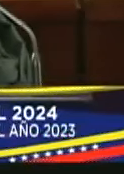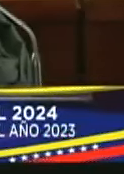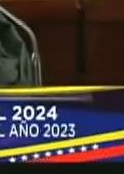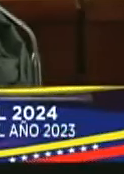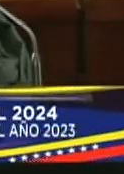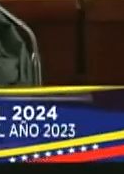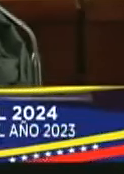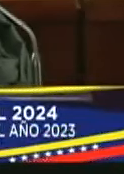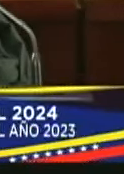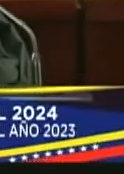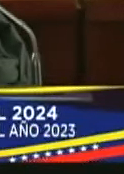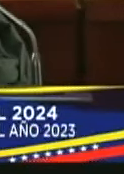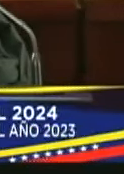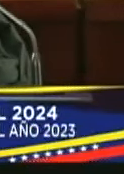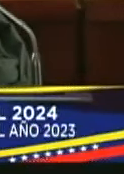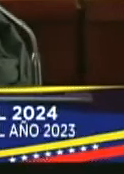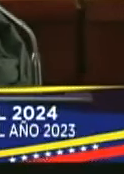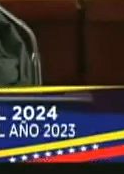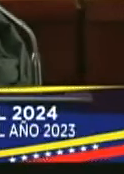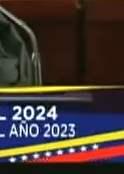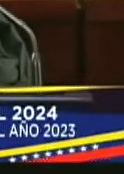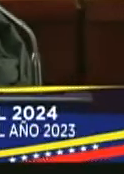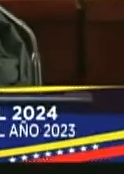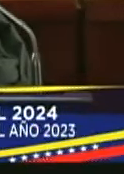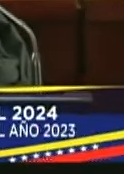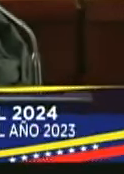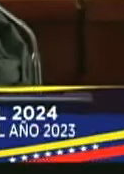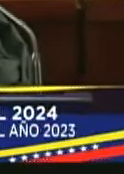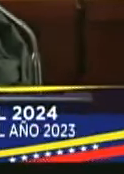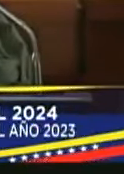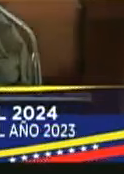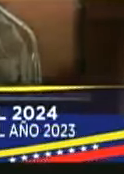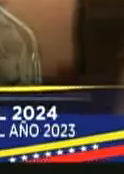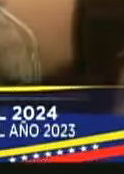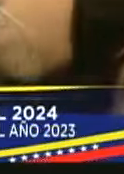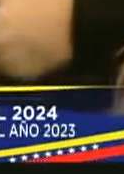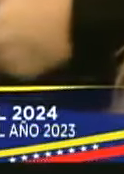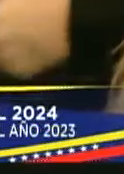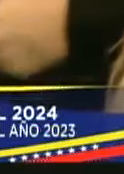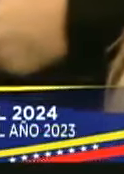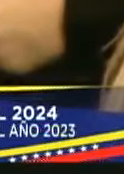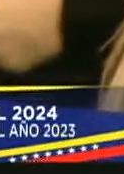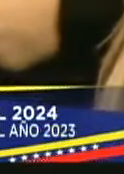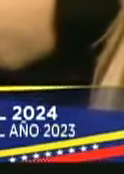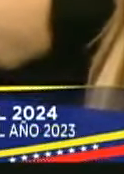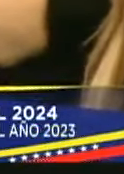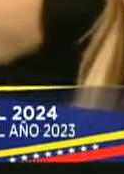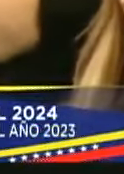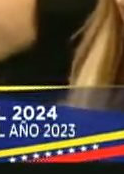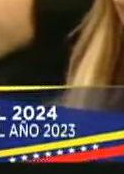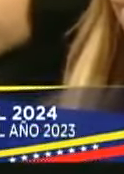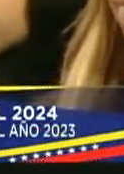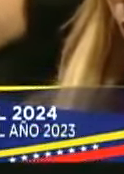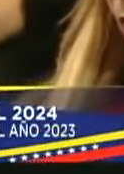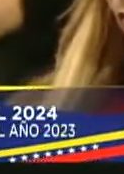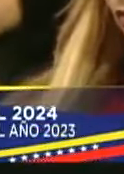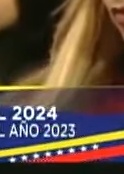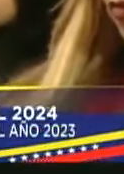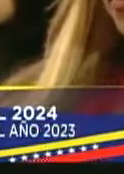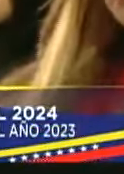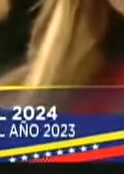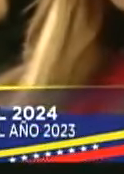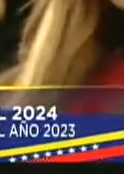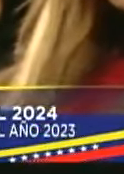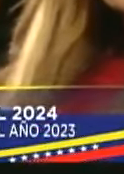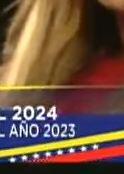conforman la gran familia del sistema judicial venezolano por su constancia y dedicación al trabajo. Estoy consciente que